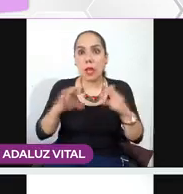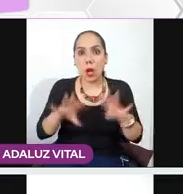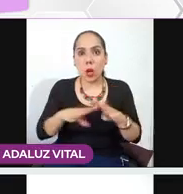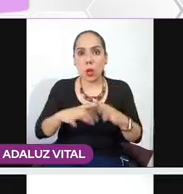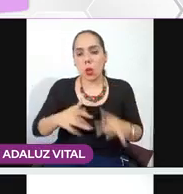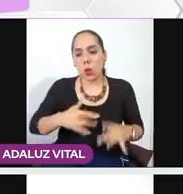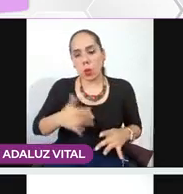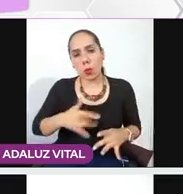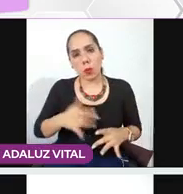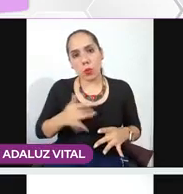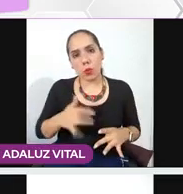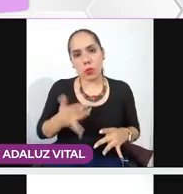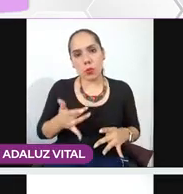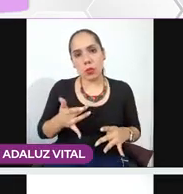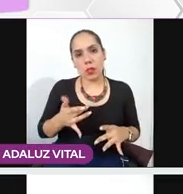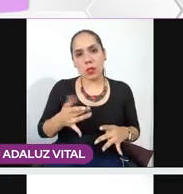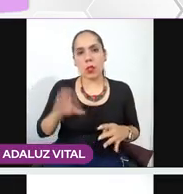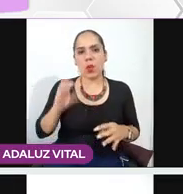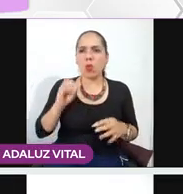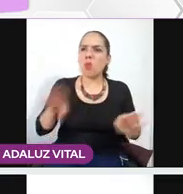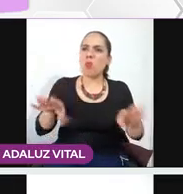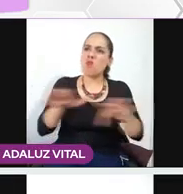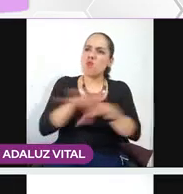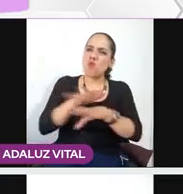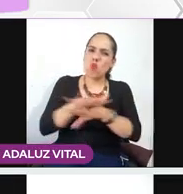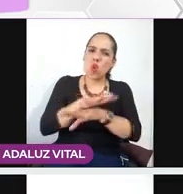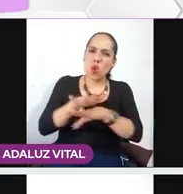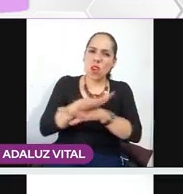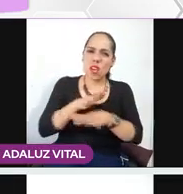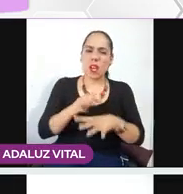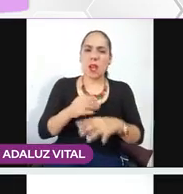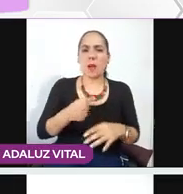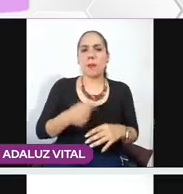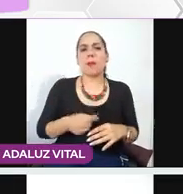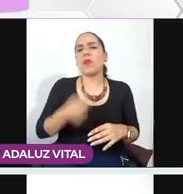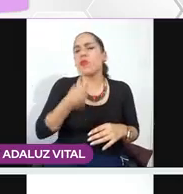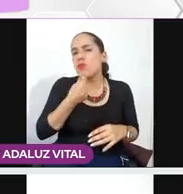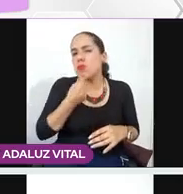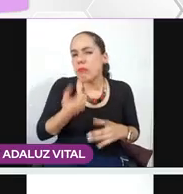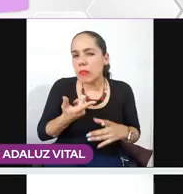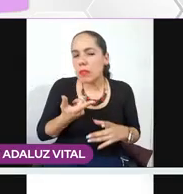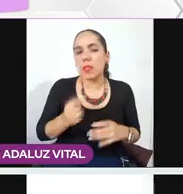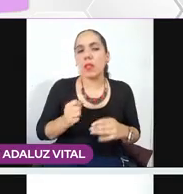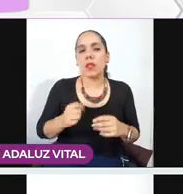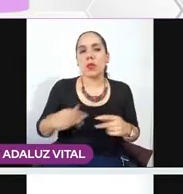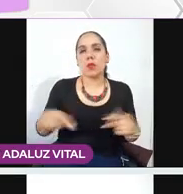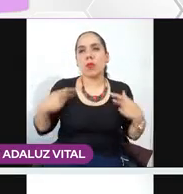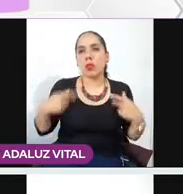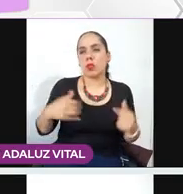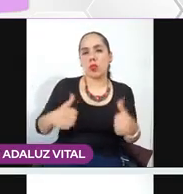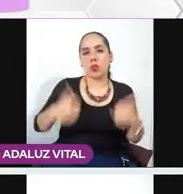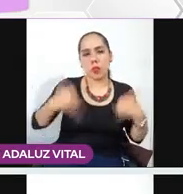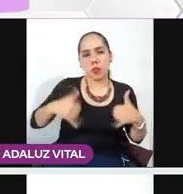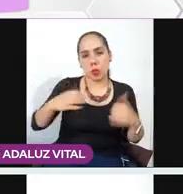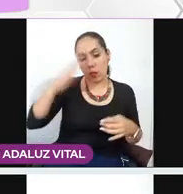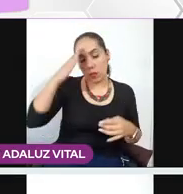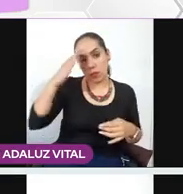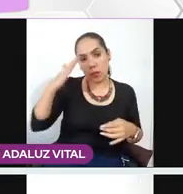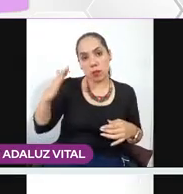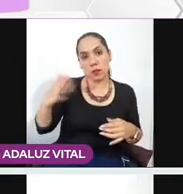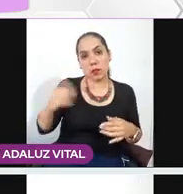menos de adaptación o de adaptabilidad de algún niño, niña, persona adolescente o joven, ¿no? Porque también en la